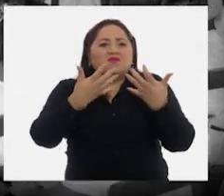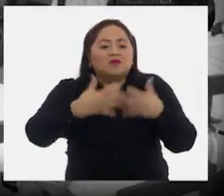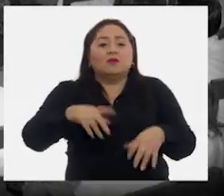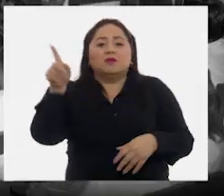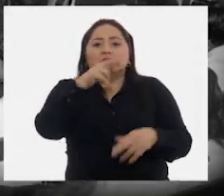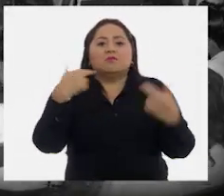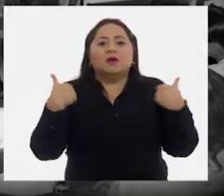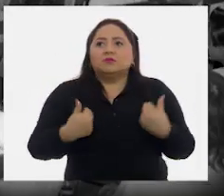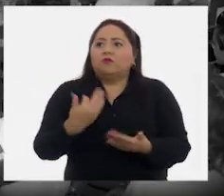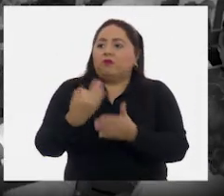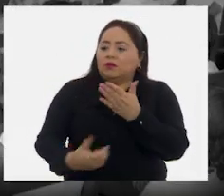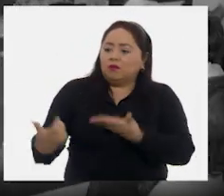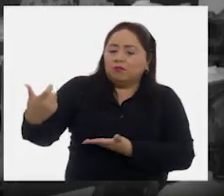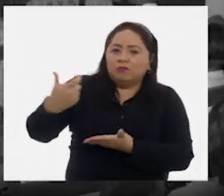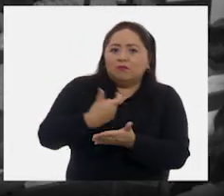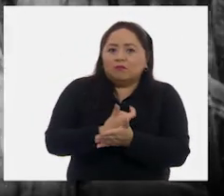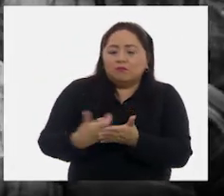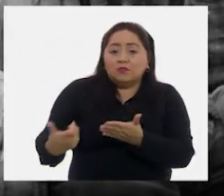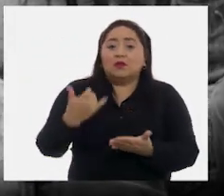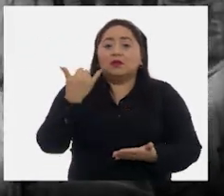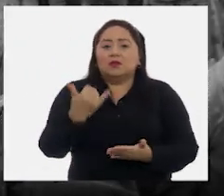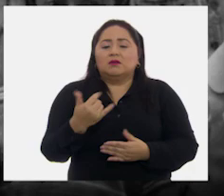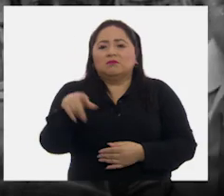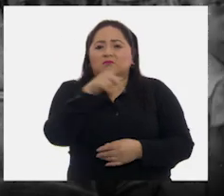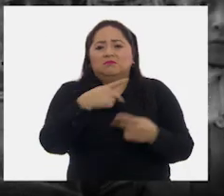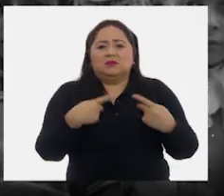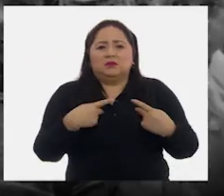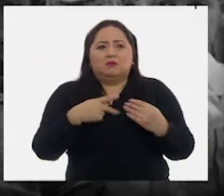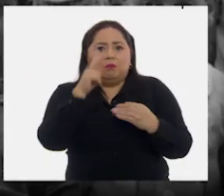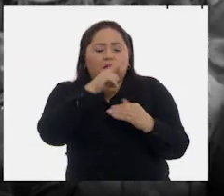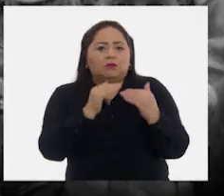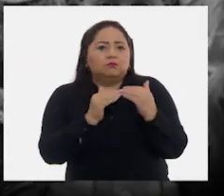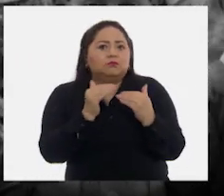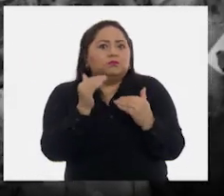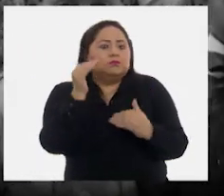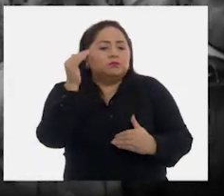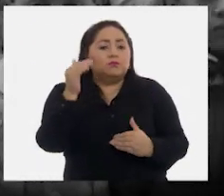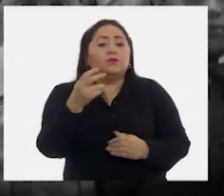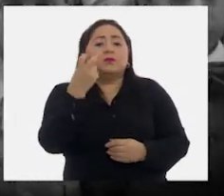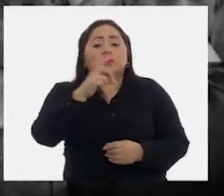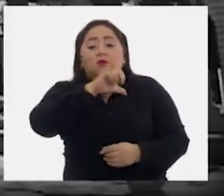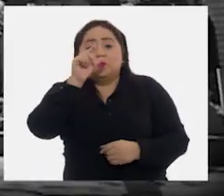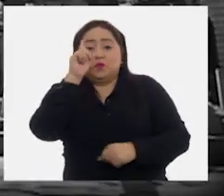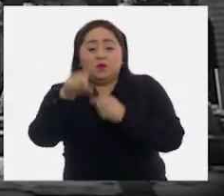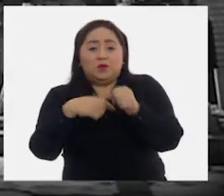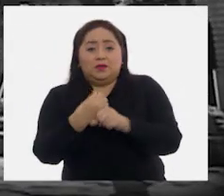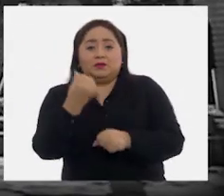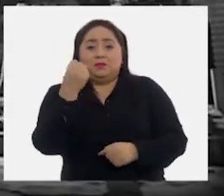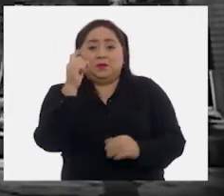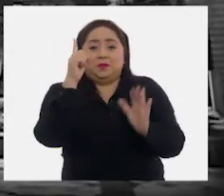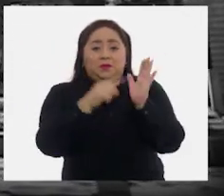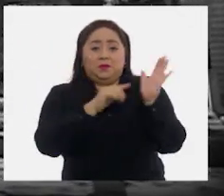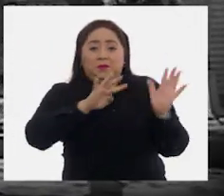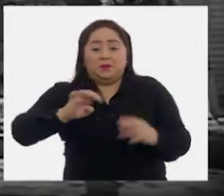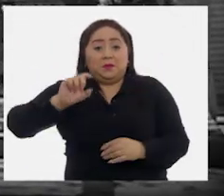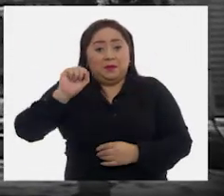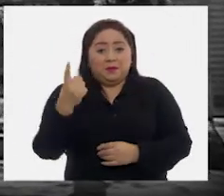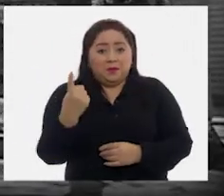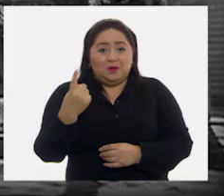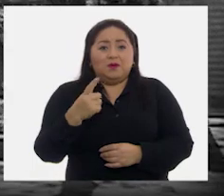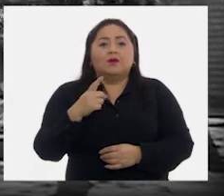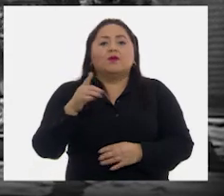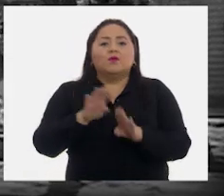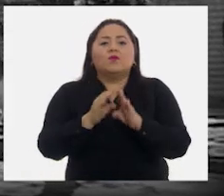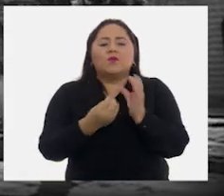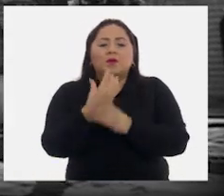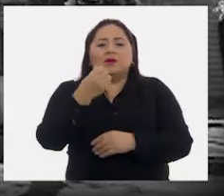no recibían sus pagos y los índices de deserción eran muy altos. Fue al año siguiente, en septiembre de 1921, con la